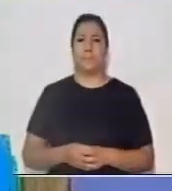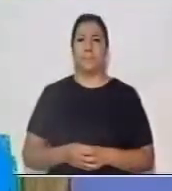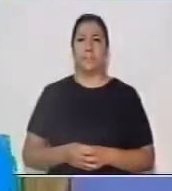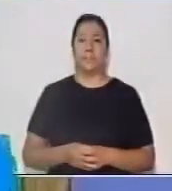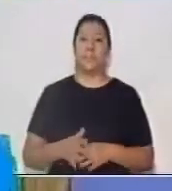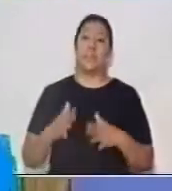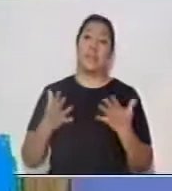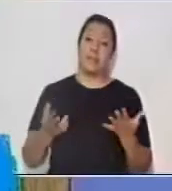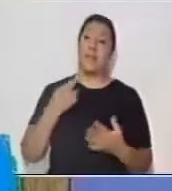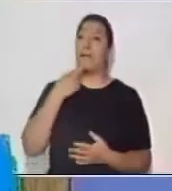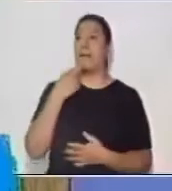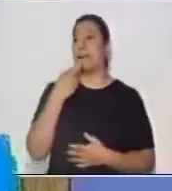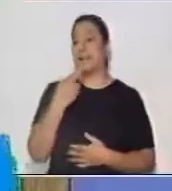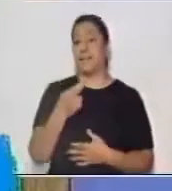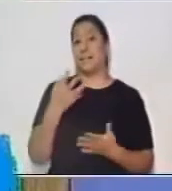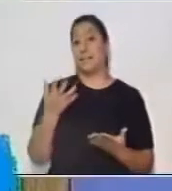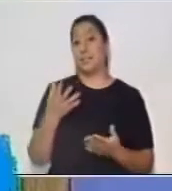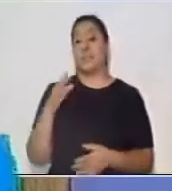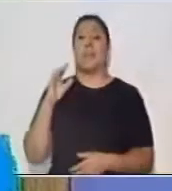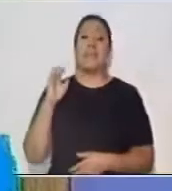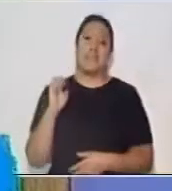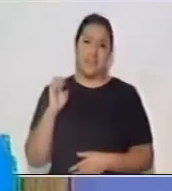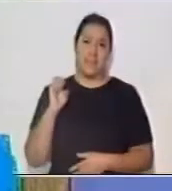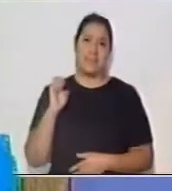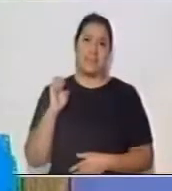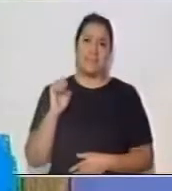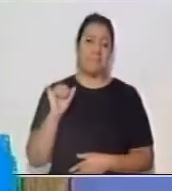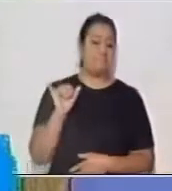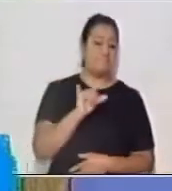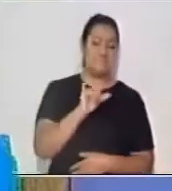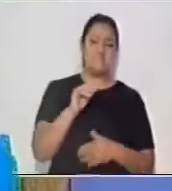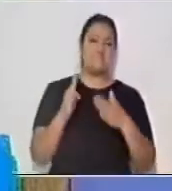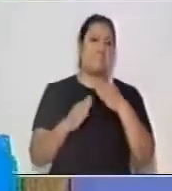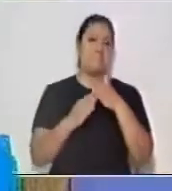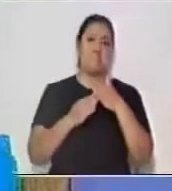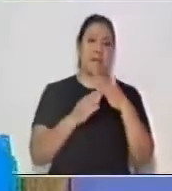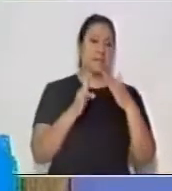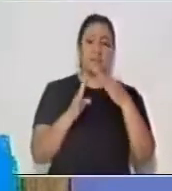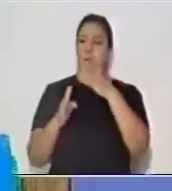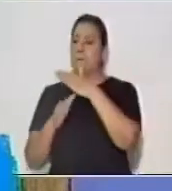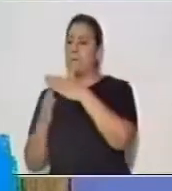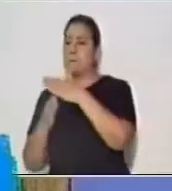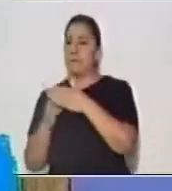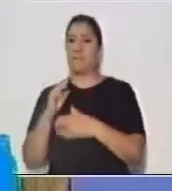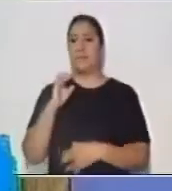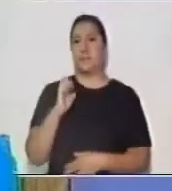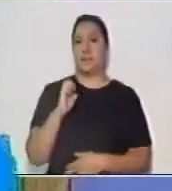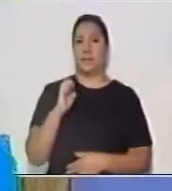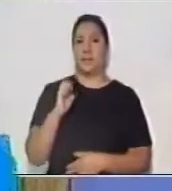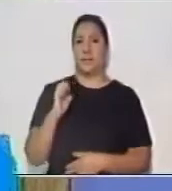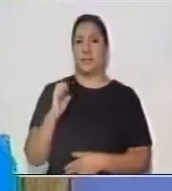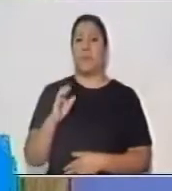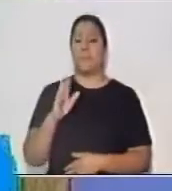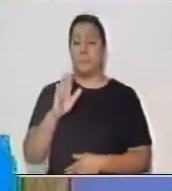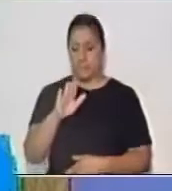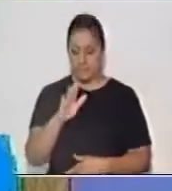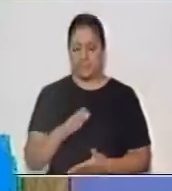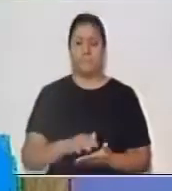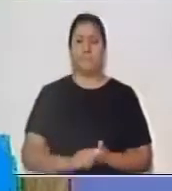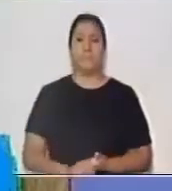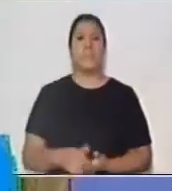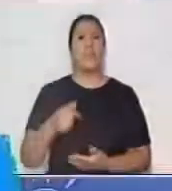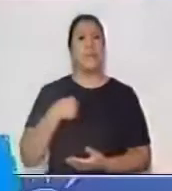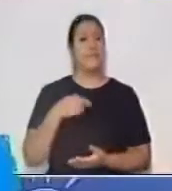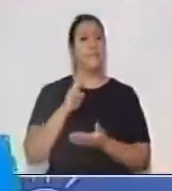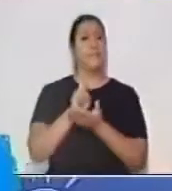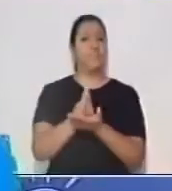El resultado es la misma base. Bien, chicos, les recomiendo que realicen